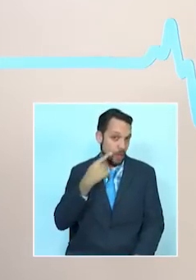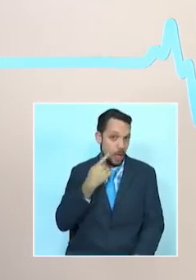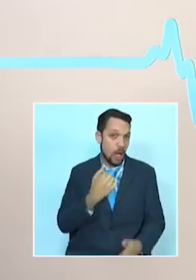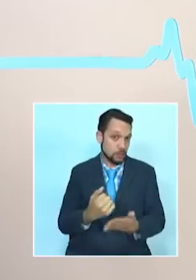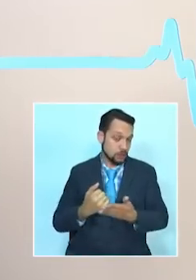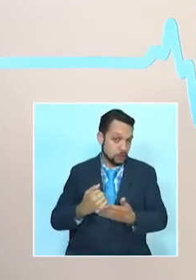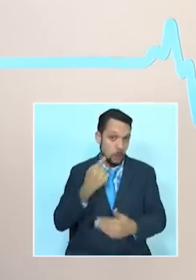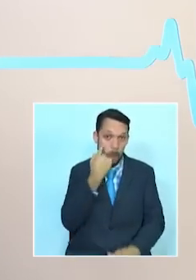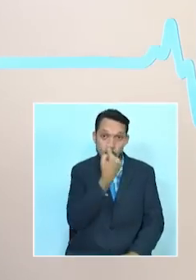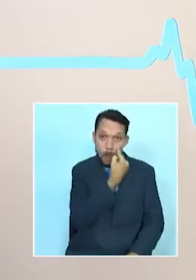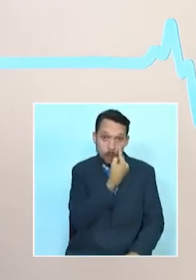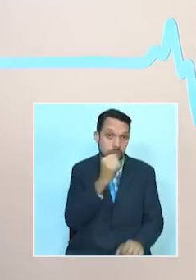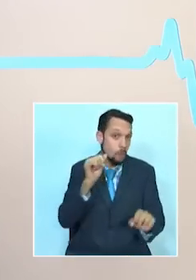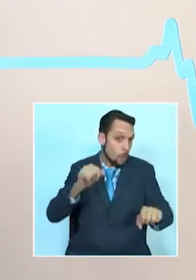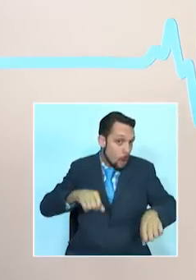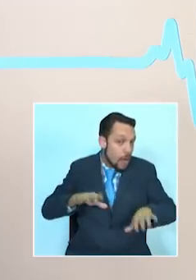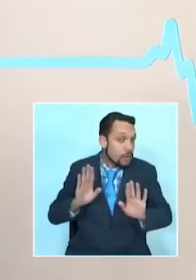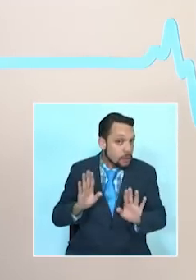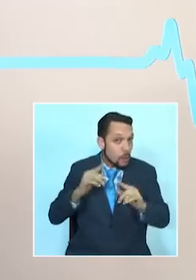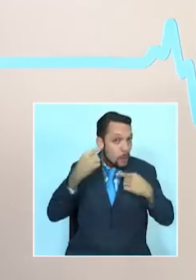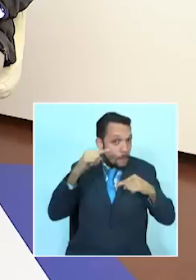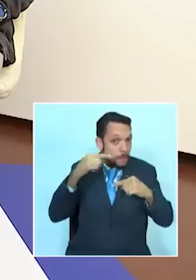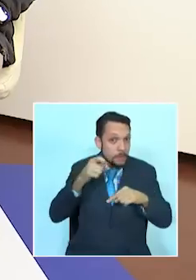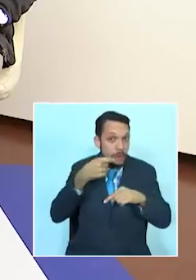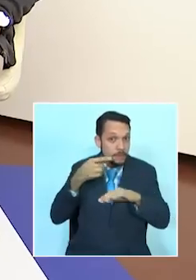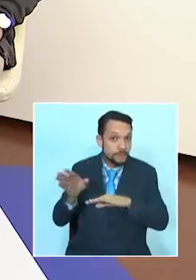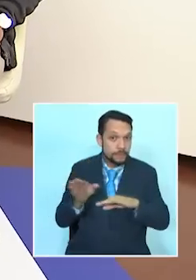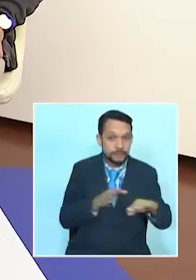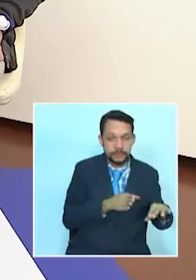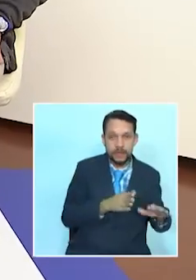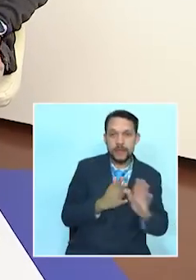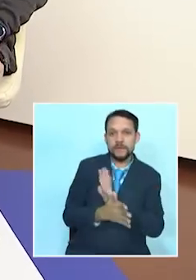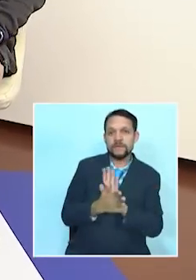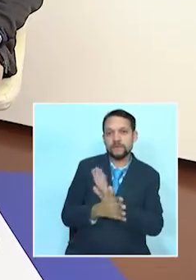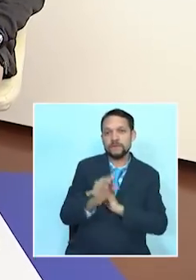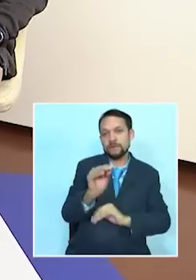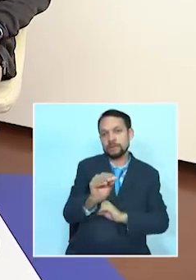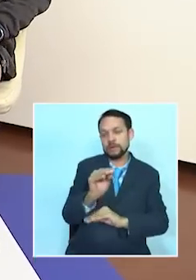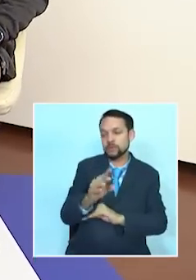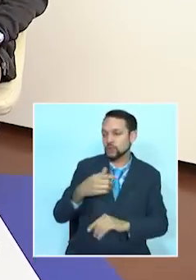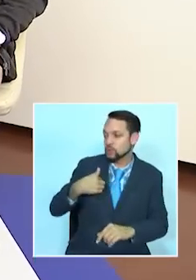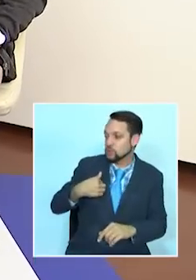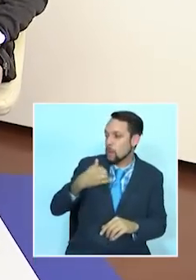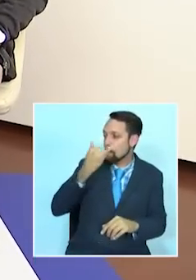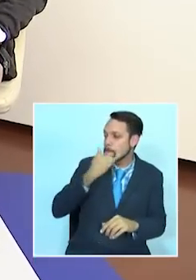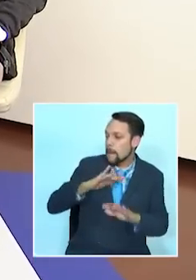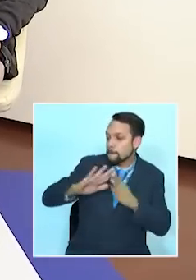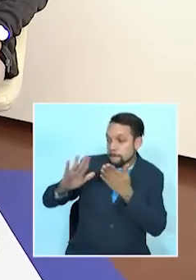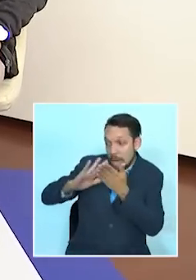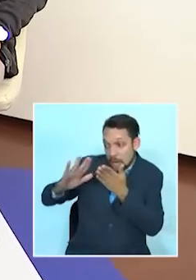el billberry pues vamos a decirlo no sé si Cometa una